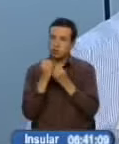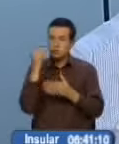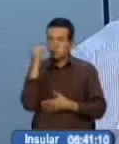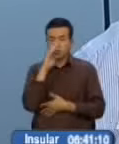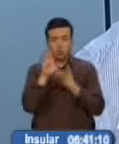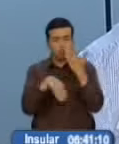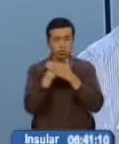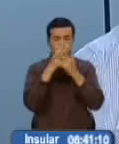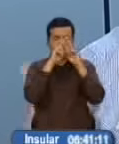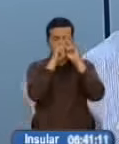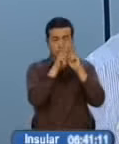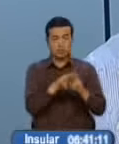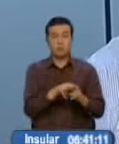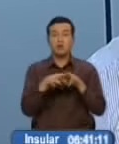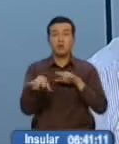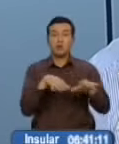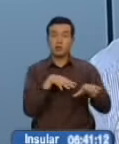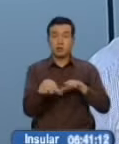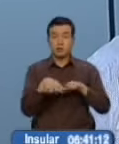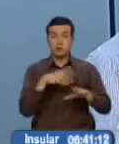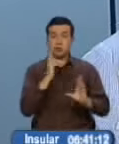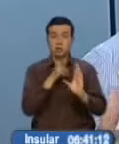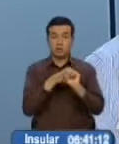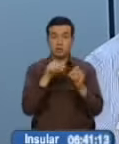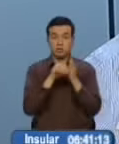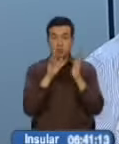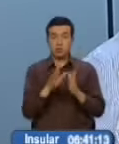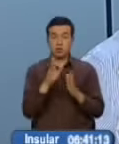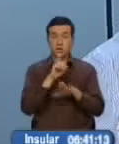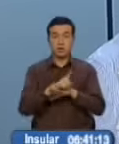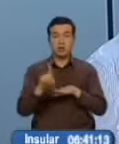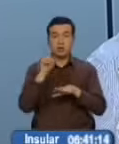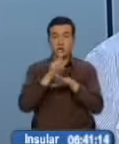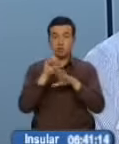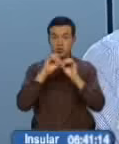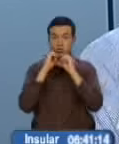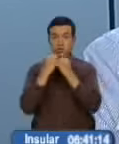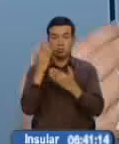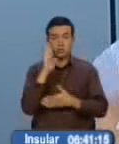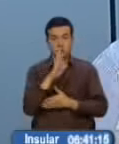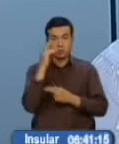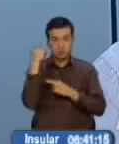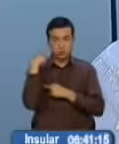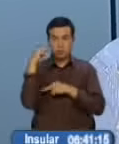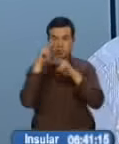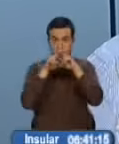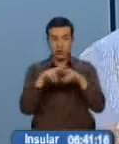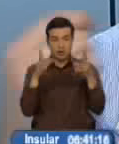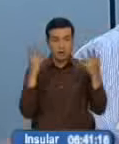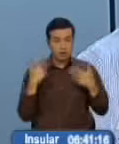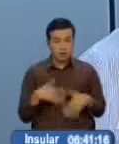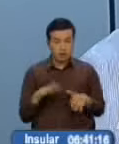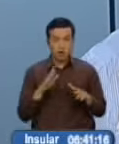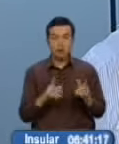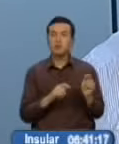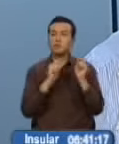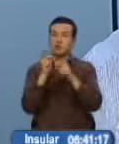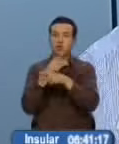en análisis de la coordinación de participación política, de la dirección de organizaciones políticas, y luego de eso pasa al pleno del Consejo